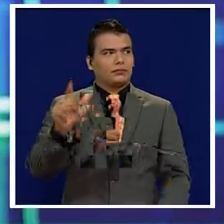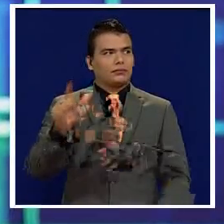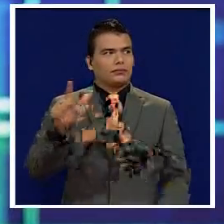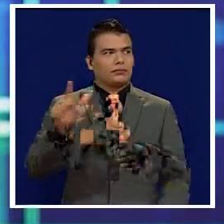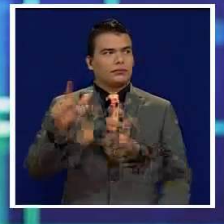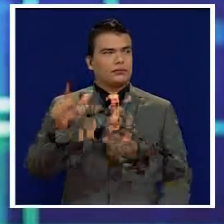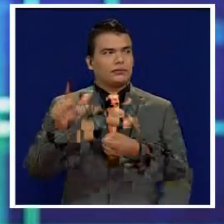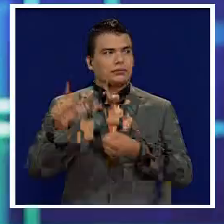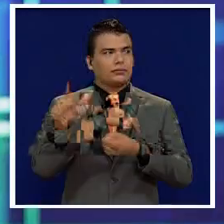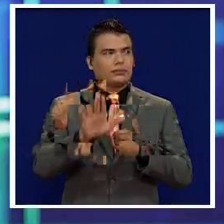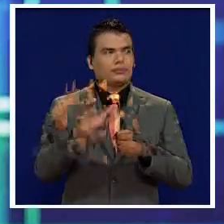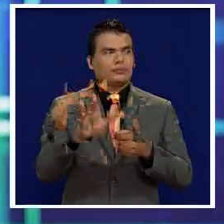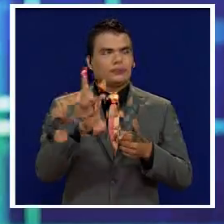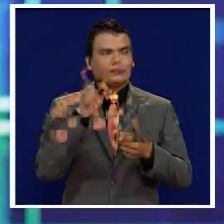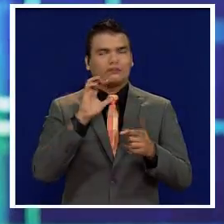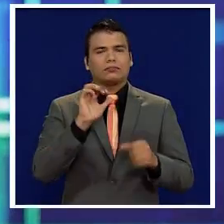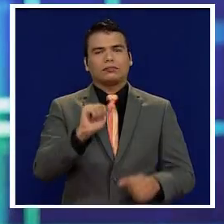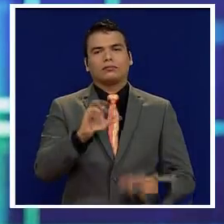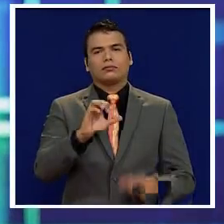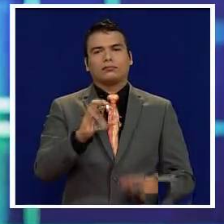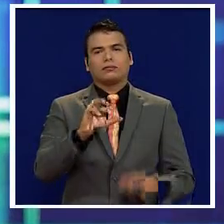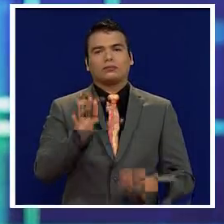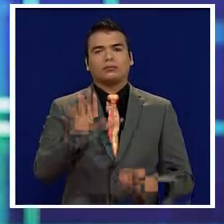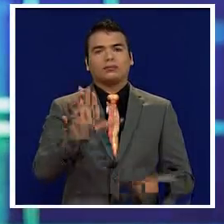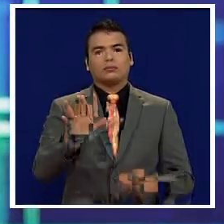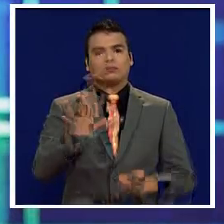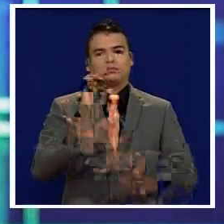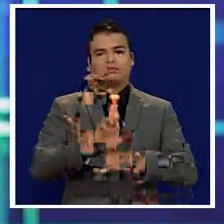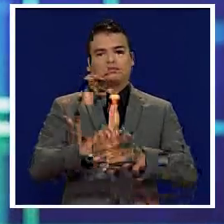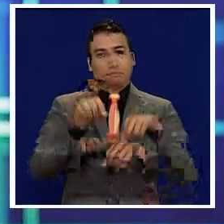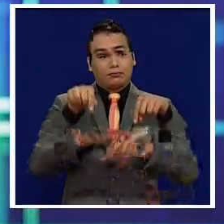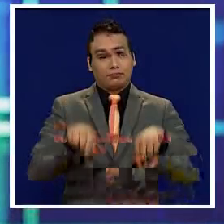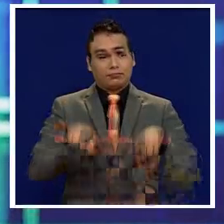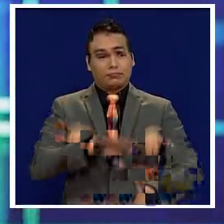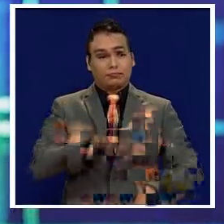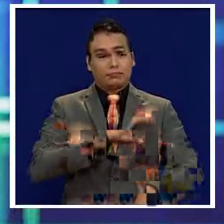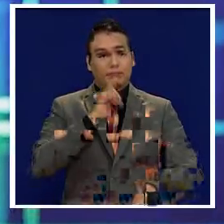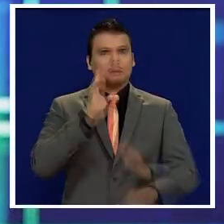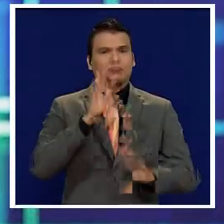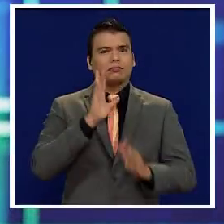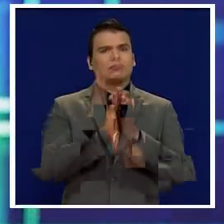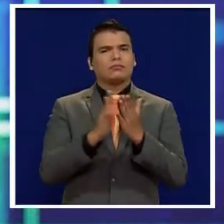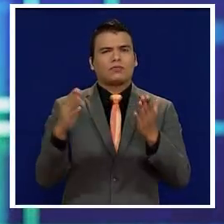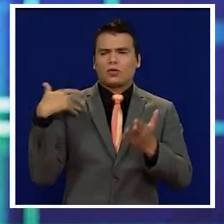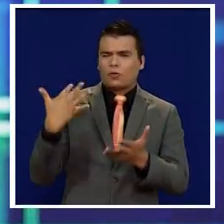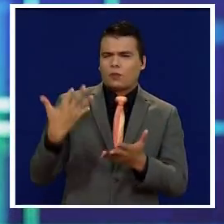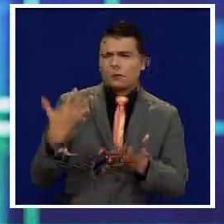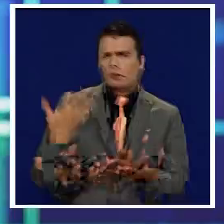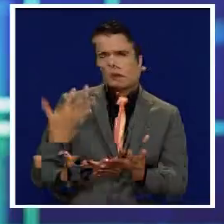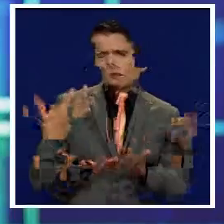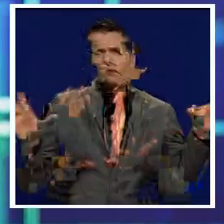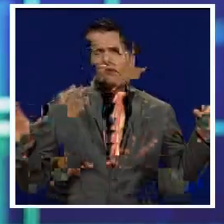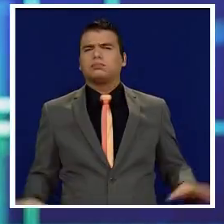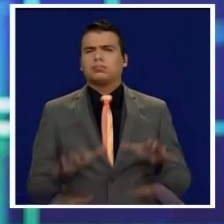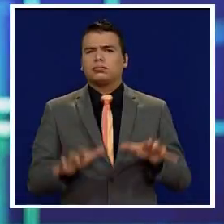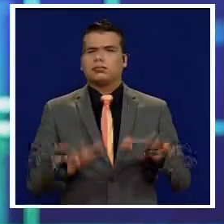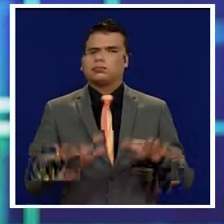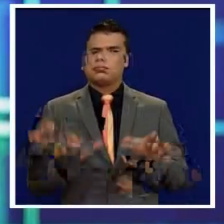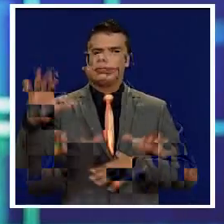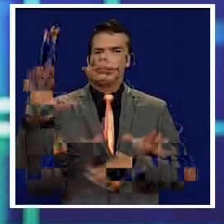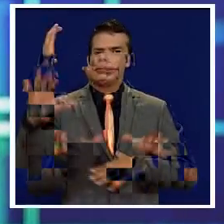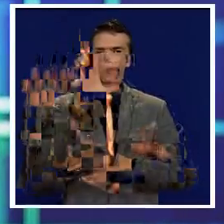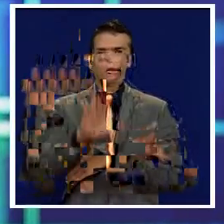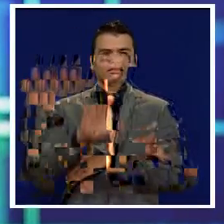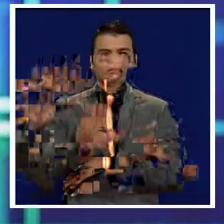la Agencia de la Reintegración. Esta entidad de hoy, Cali, presenta su balance de actividades de todo el país.